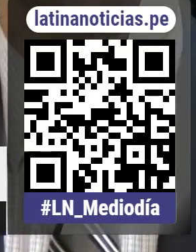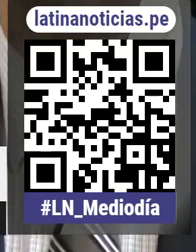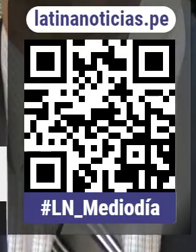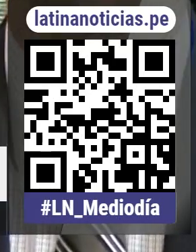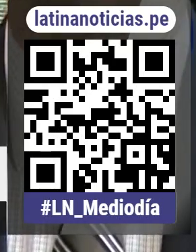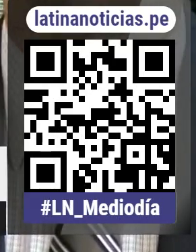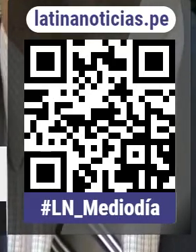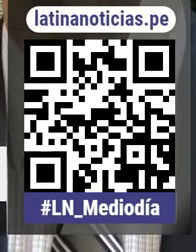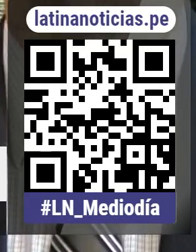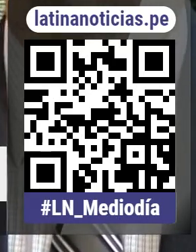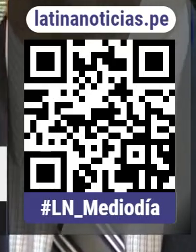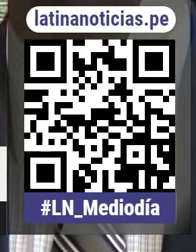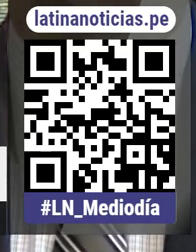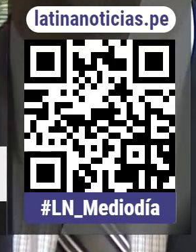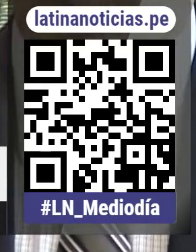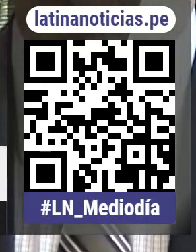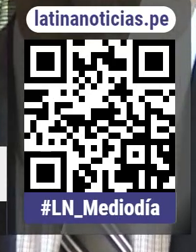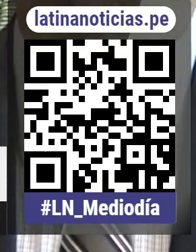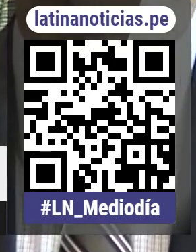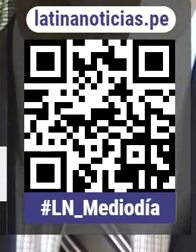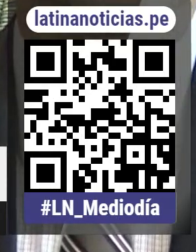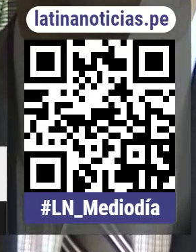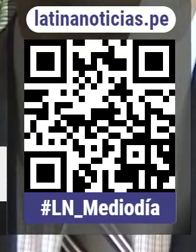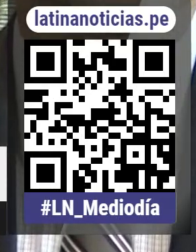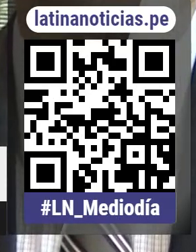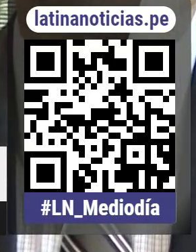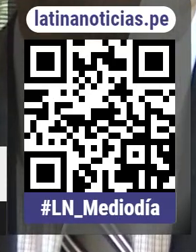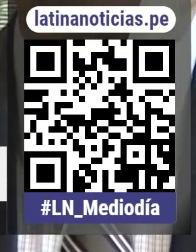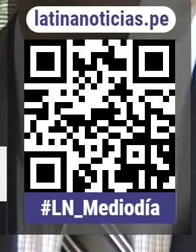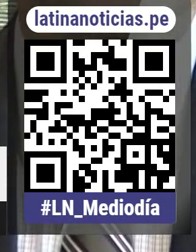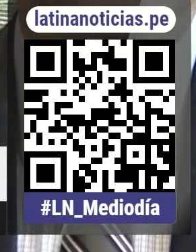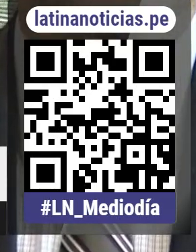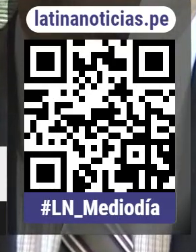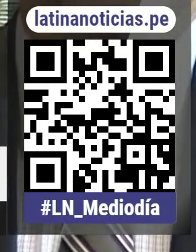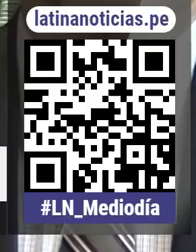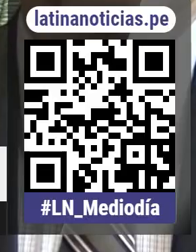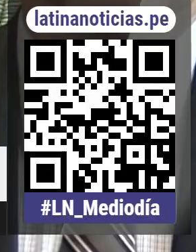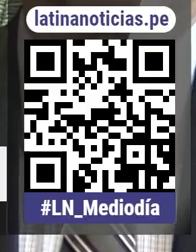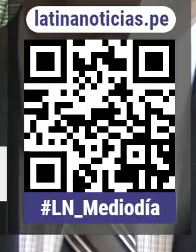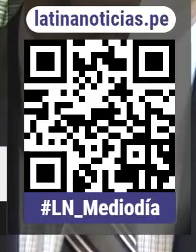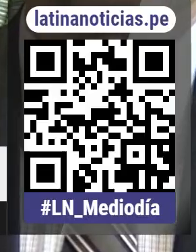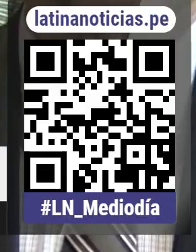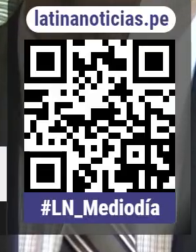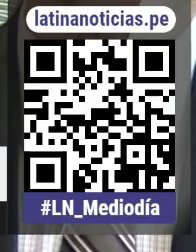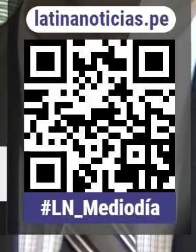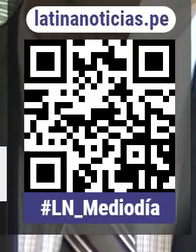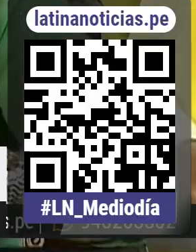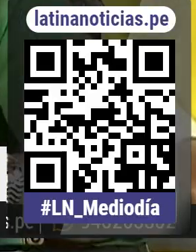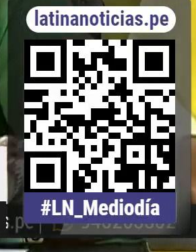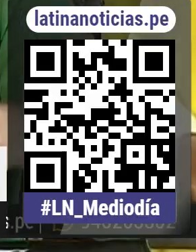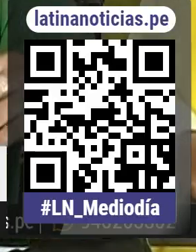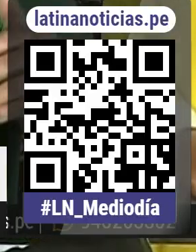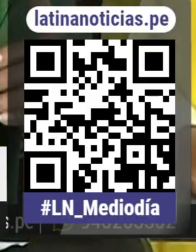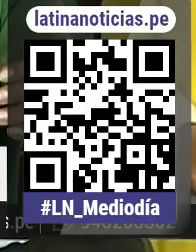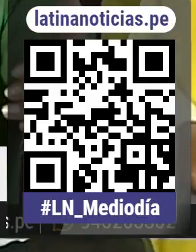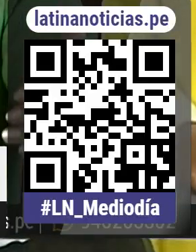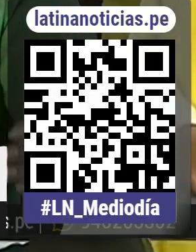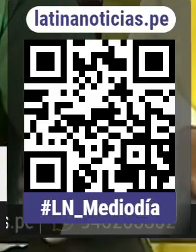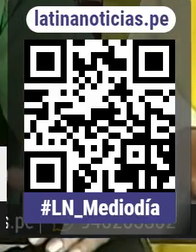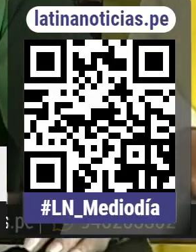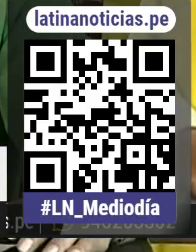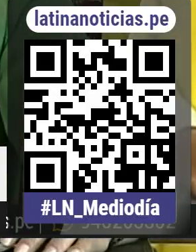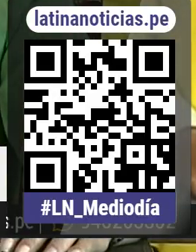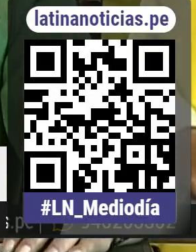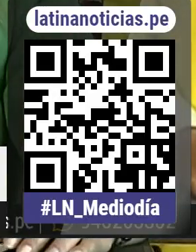dicho la presidenta Dina Boluarte? Ha hablado durante 27 minutos en este pronunciamiento y ha hecho un llamado a la paz,